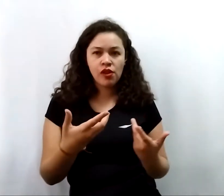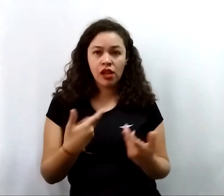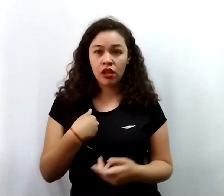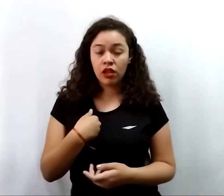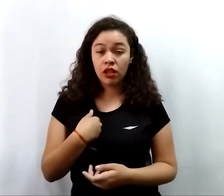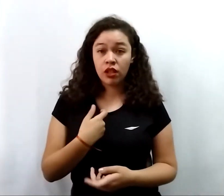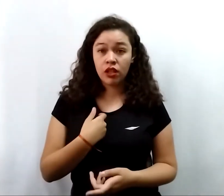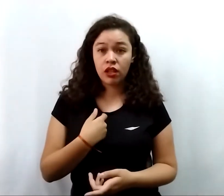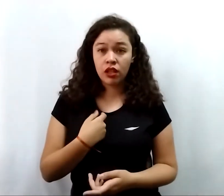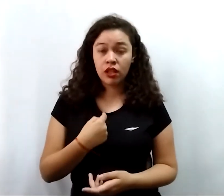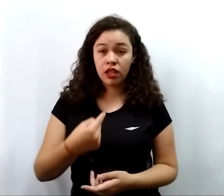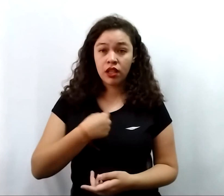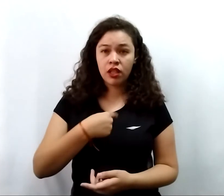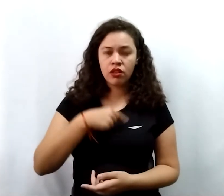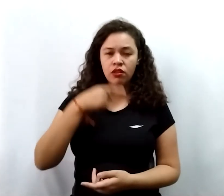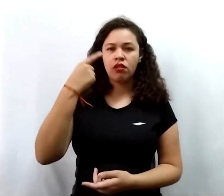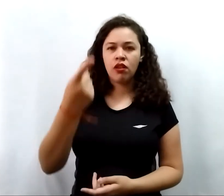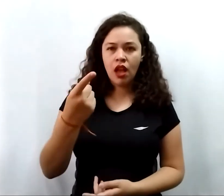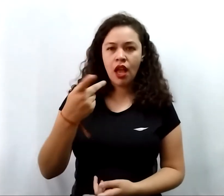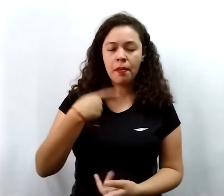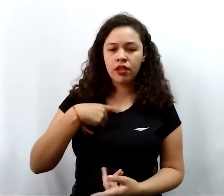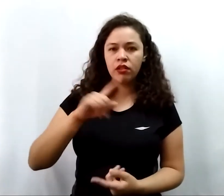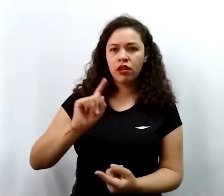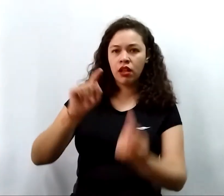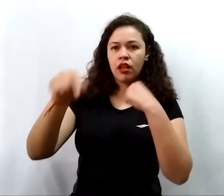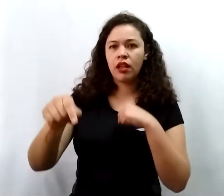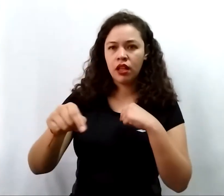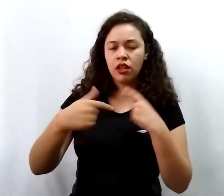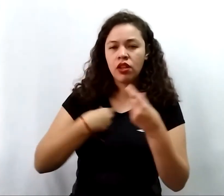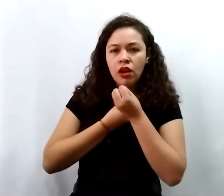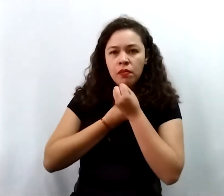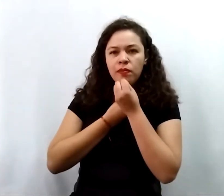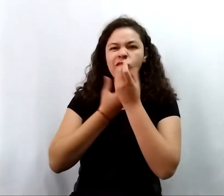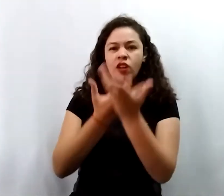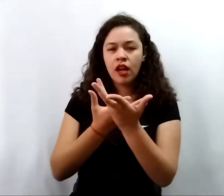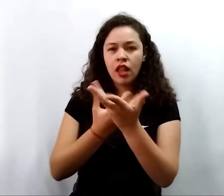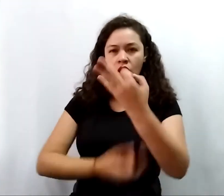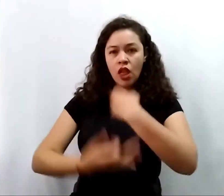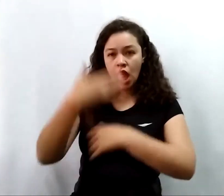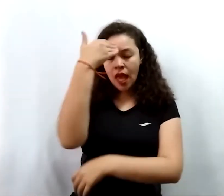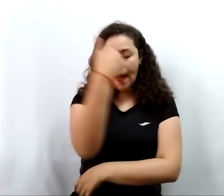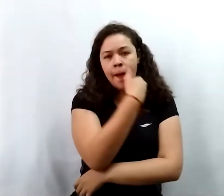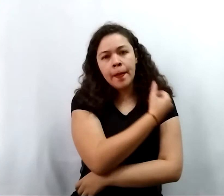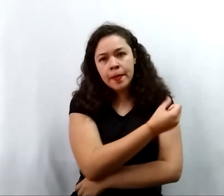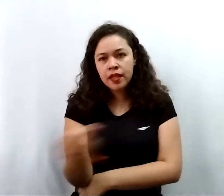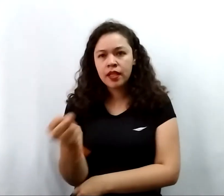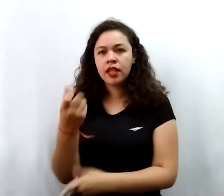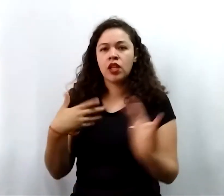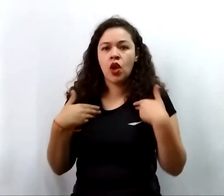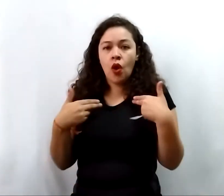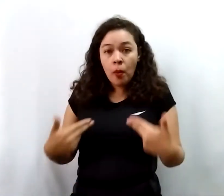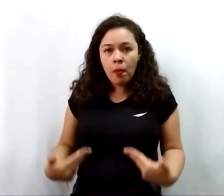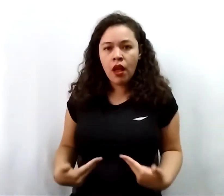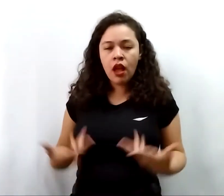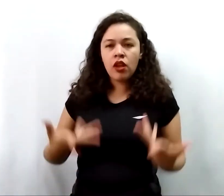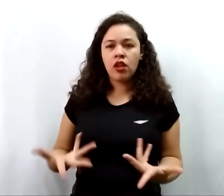quedo clavada en el juicio, sino expreso todas estas habilidades que todo un ser humano